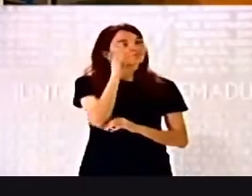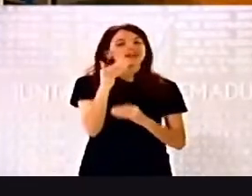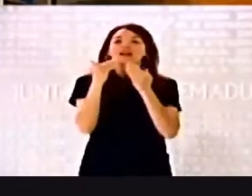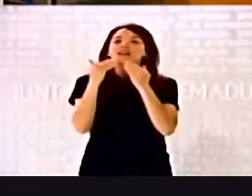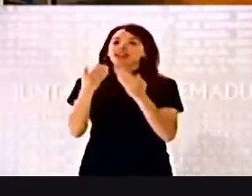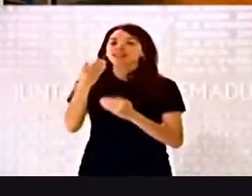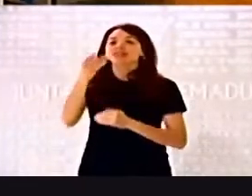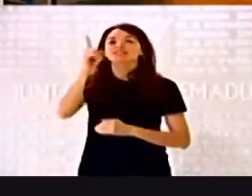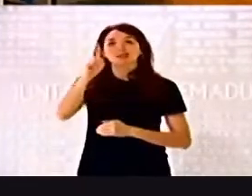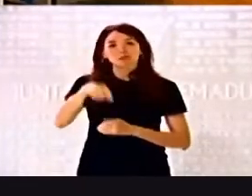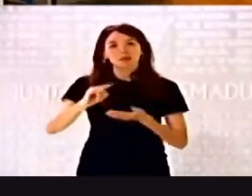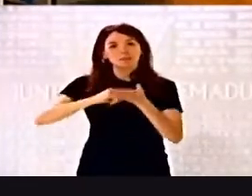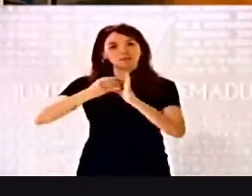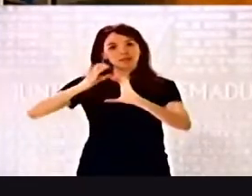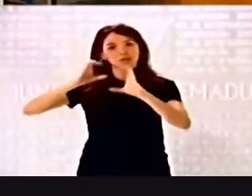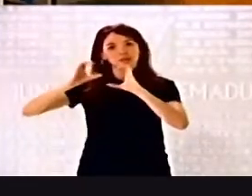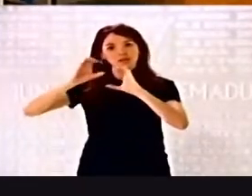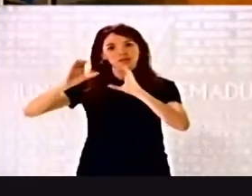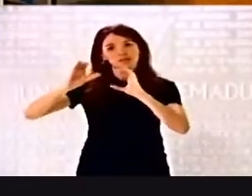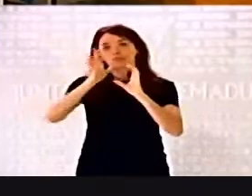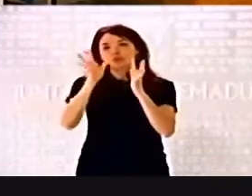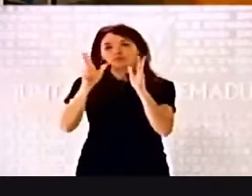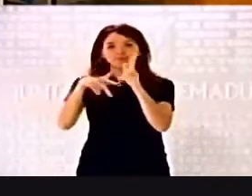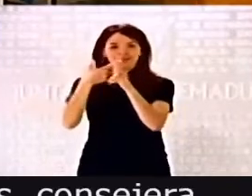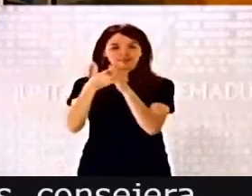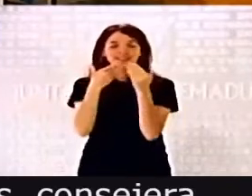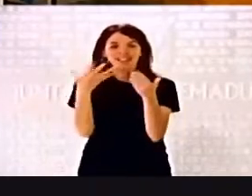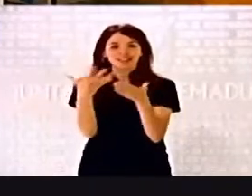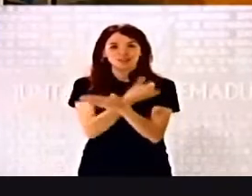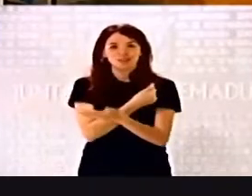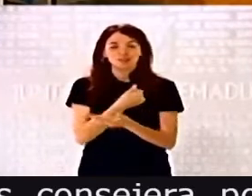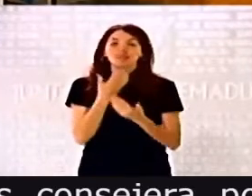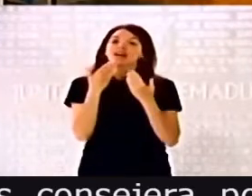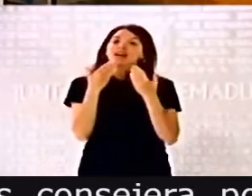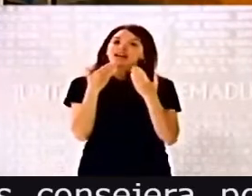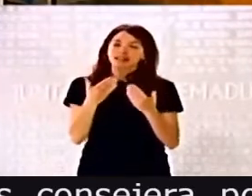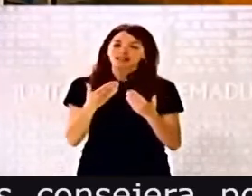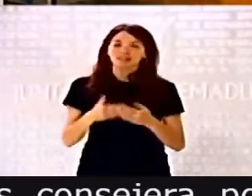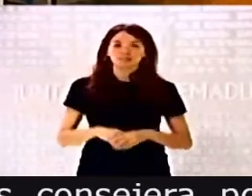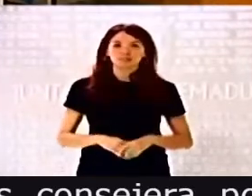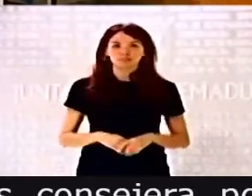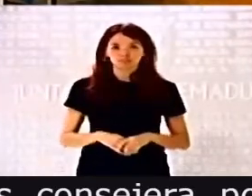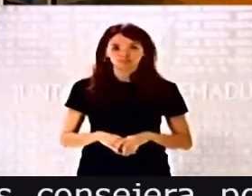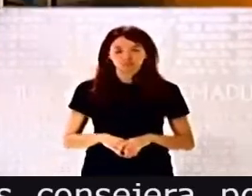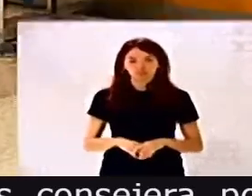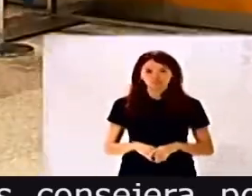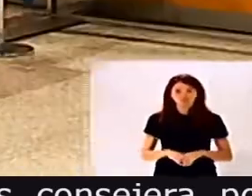gracias también a los medios de comunicación que nos han seguido. Gracias a todos. Gracias a todos y Gracias. a todas.